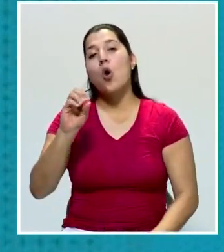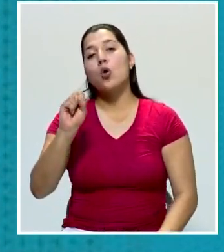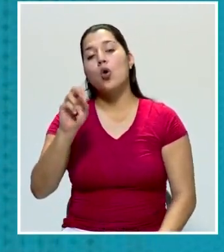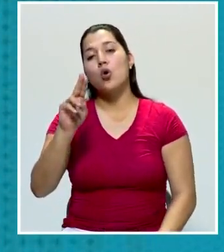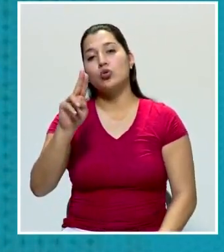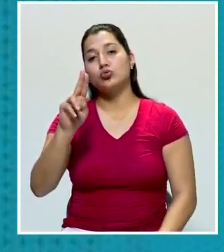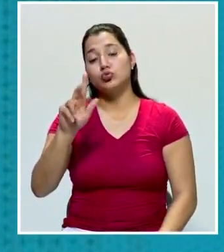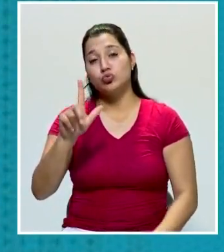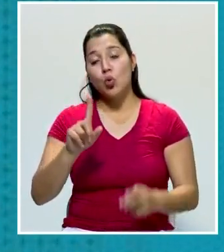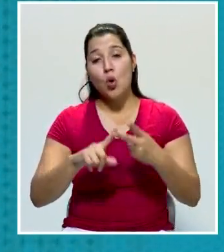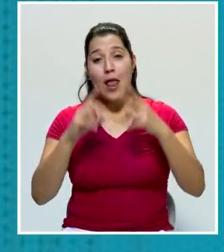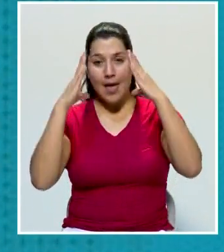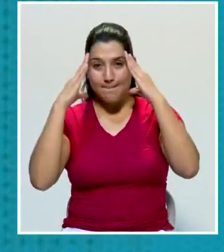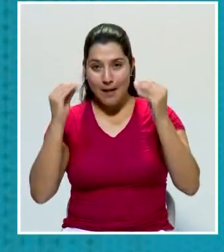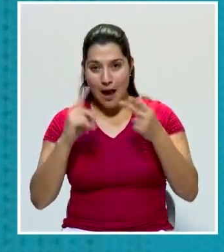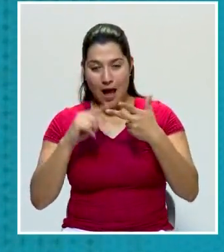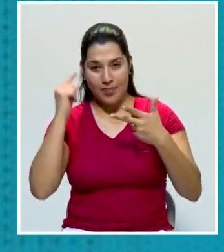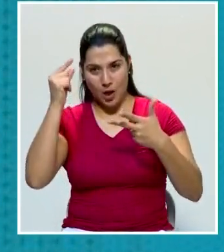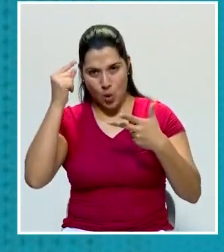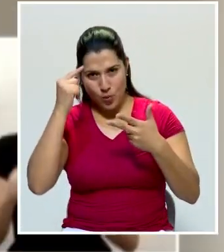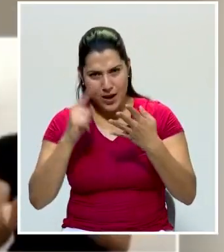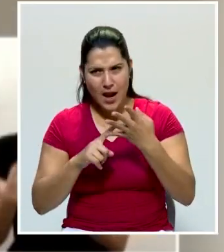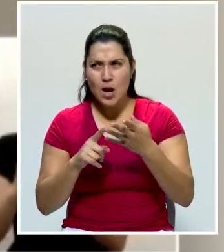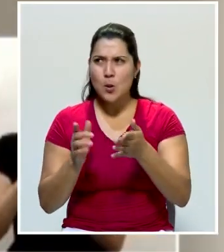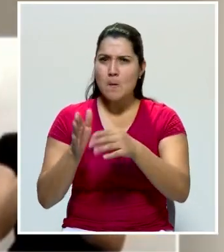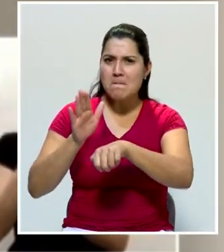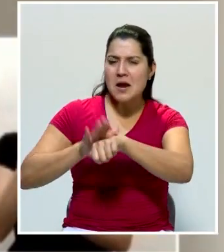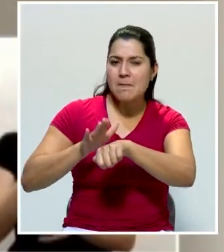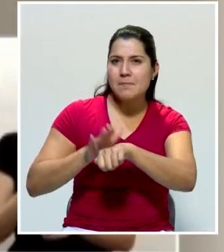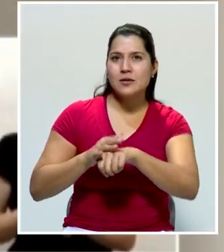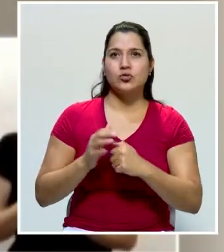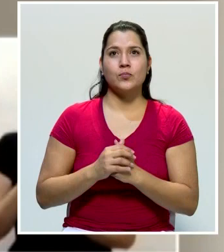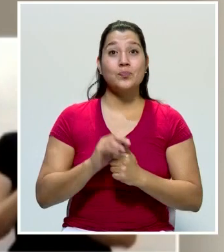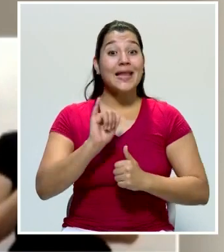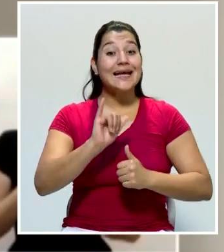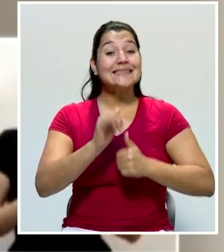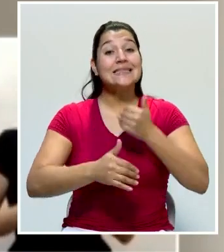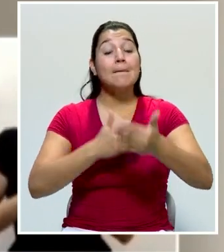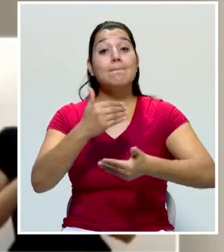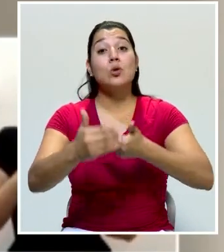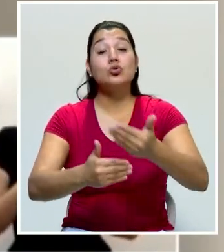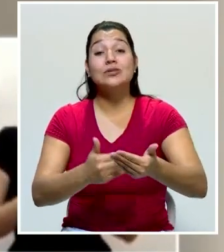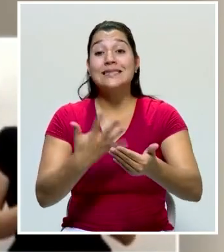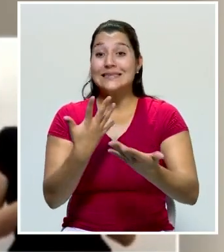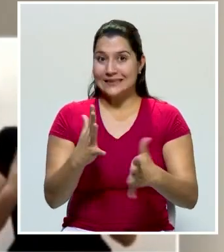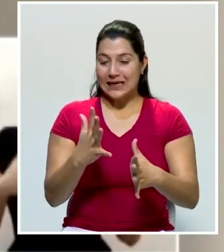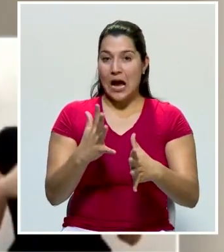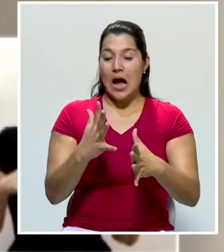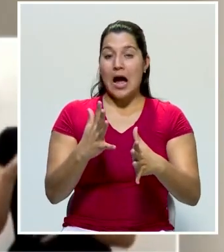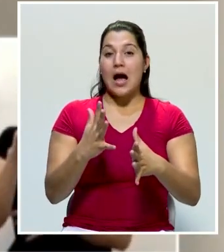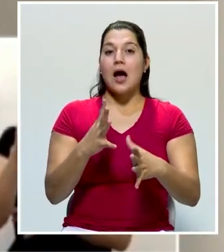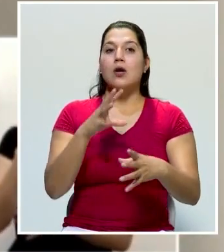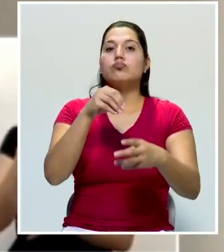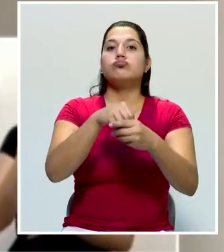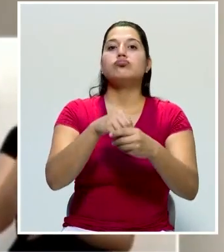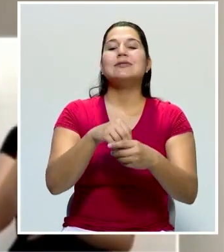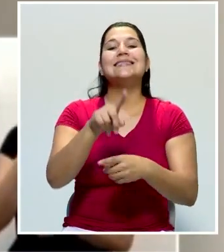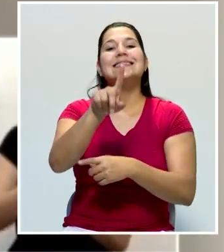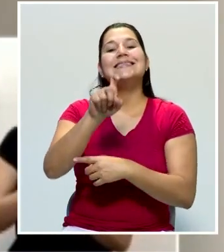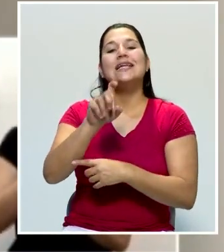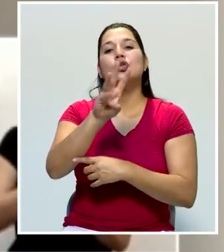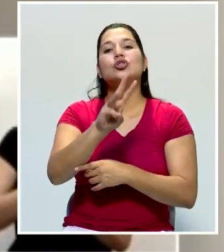y gobiernos, así como permisos solicitados. Este proceso ha involucrado 161